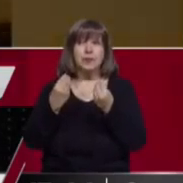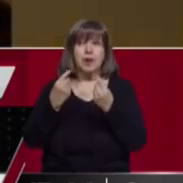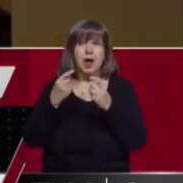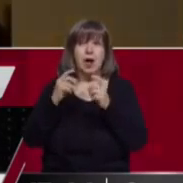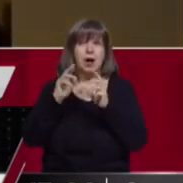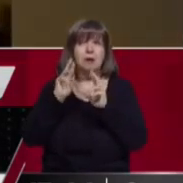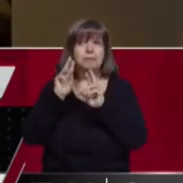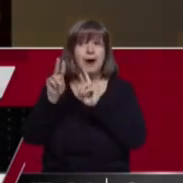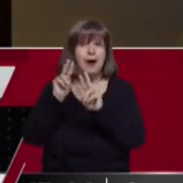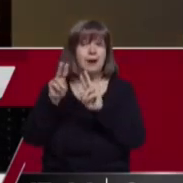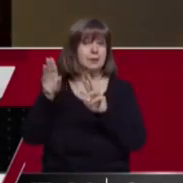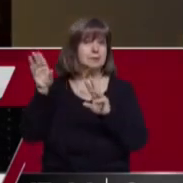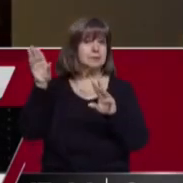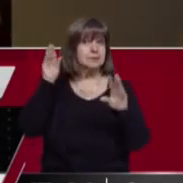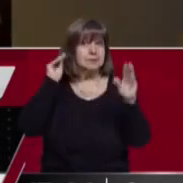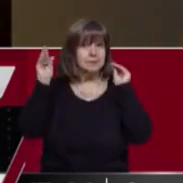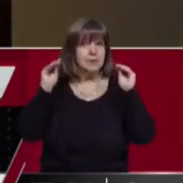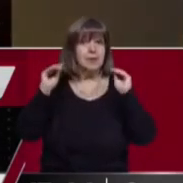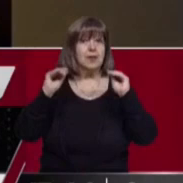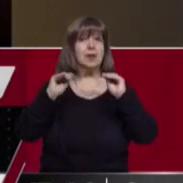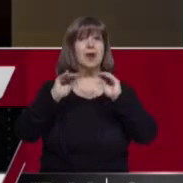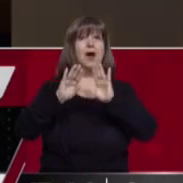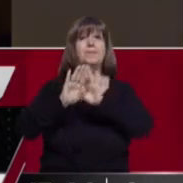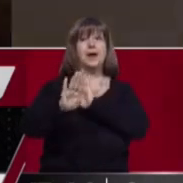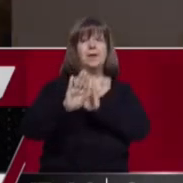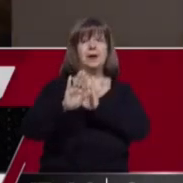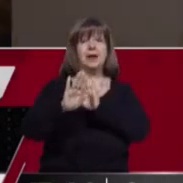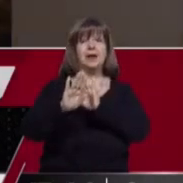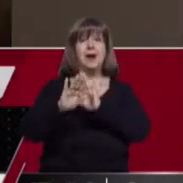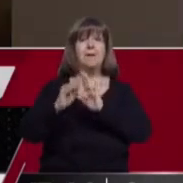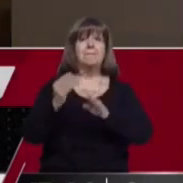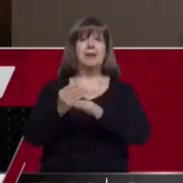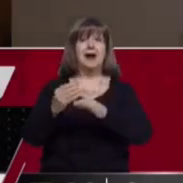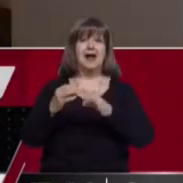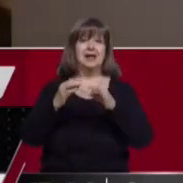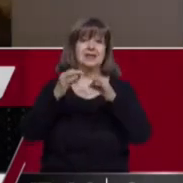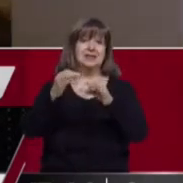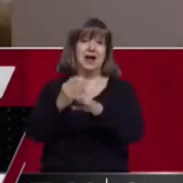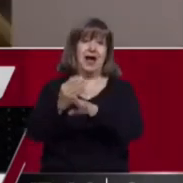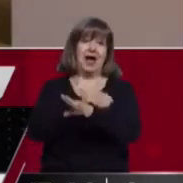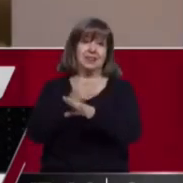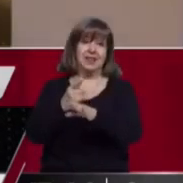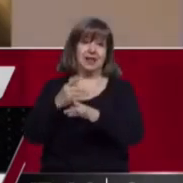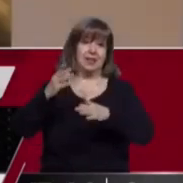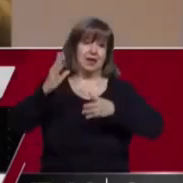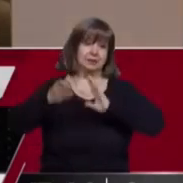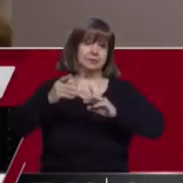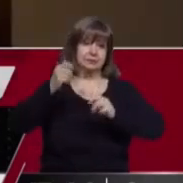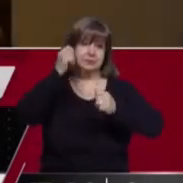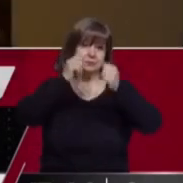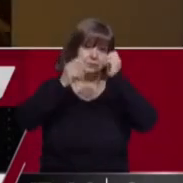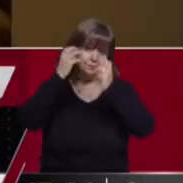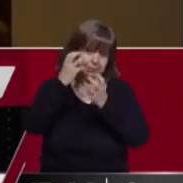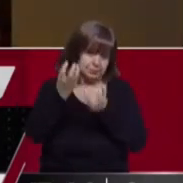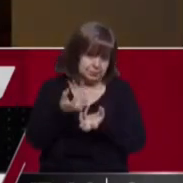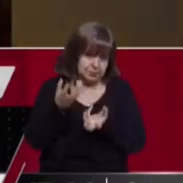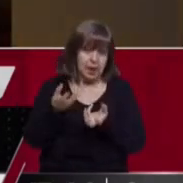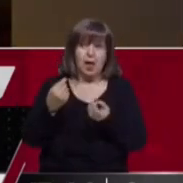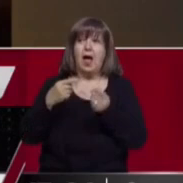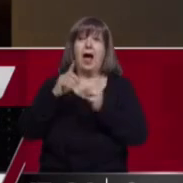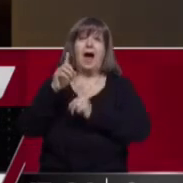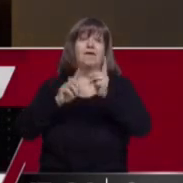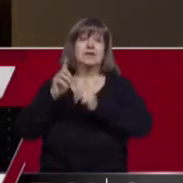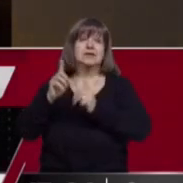son las violencias físicas, las violencias sexuales, pero todos estamos atravesados por situaciones violentas. ¿Silvina? Entonces tenemos que